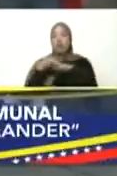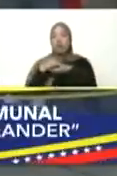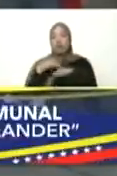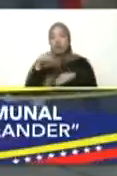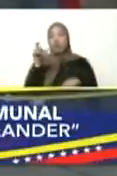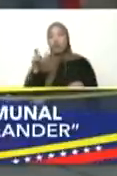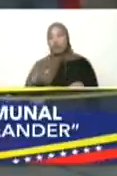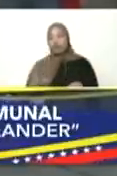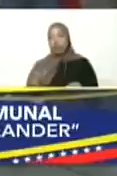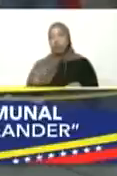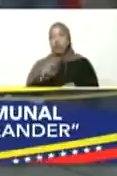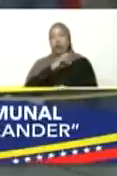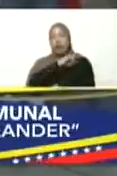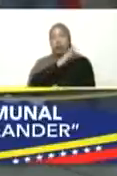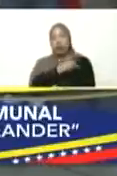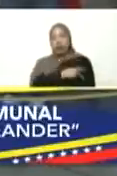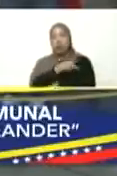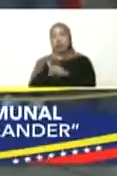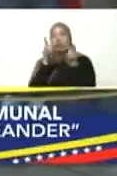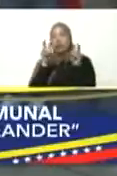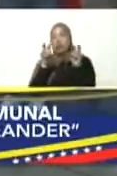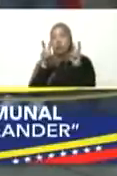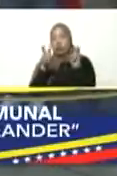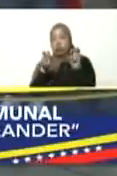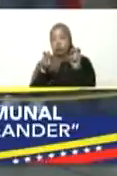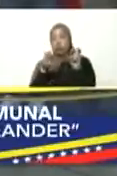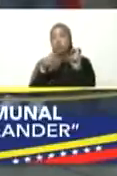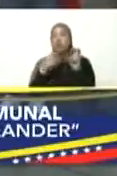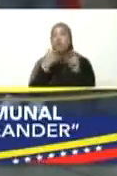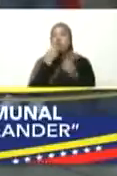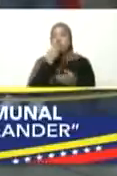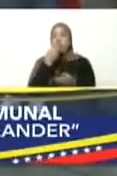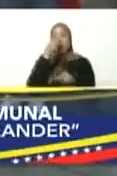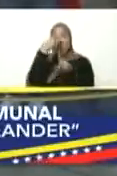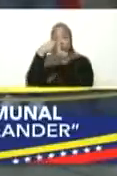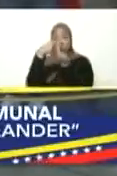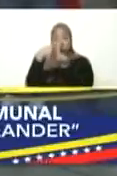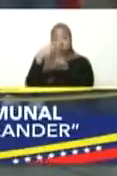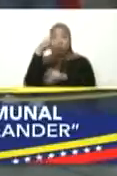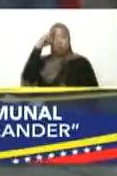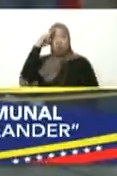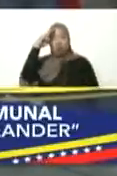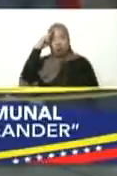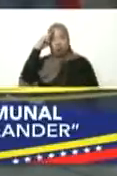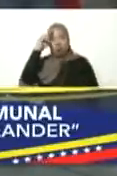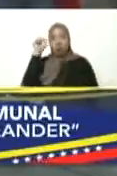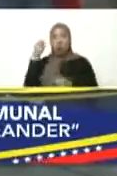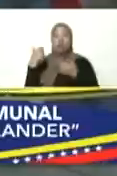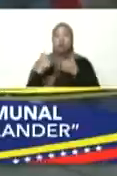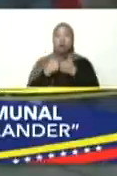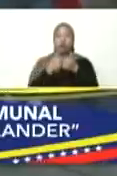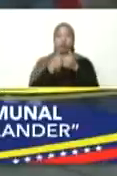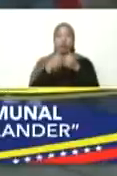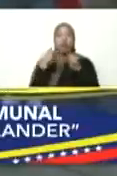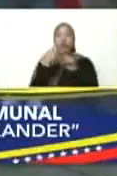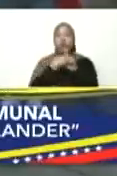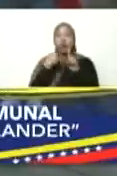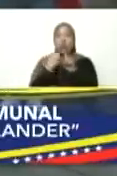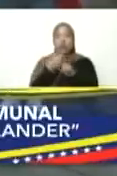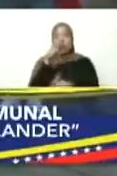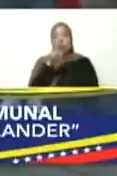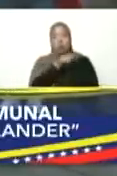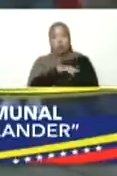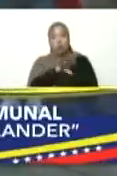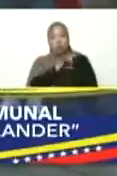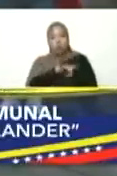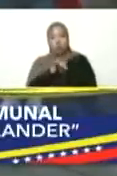del poder popular en esta nueva etapa, presidente. Muy optimistas, acompañando al pueblo en sus luchas, en sus dolores también, como usted lo ha